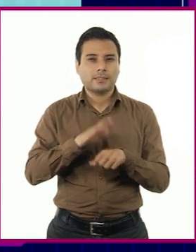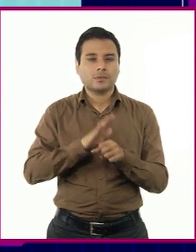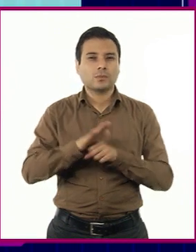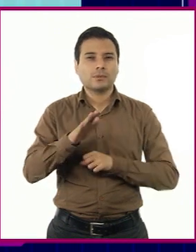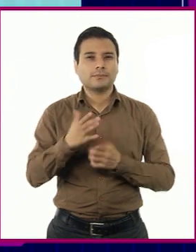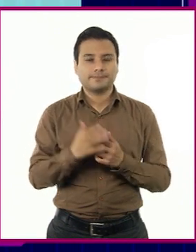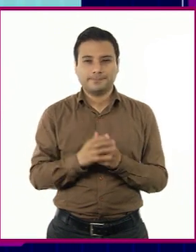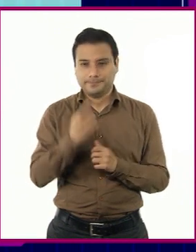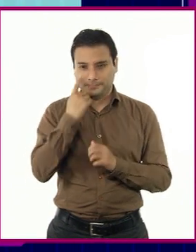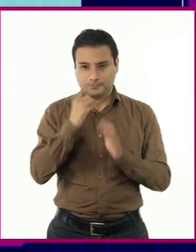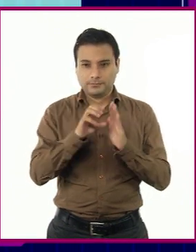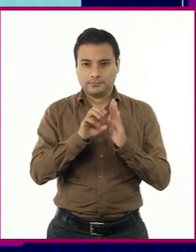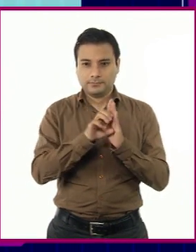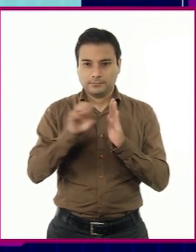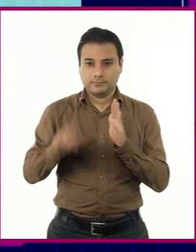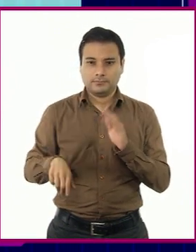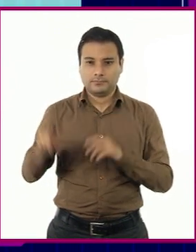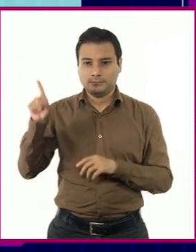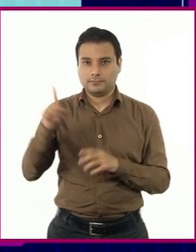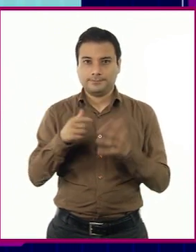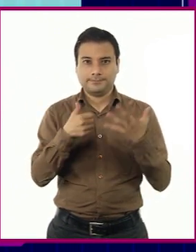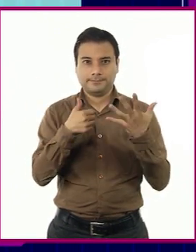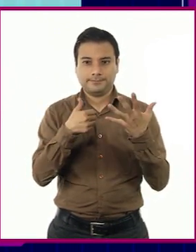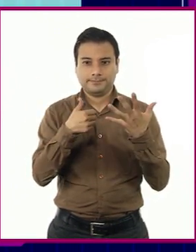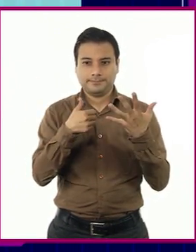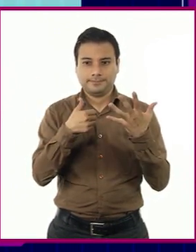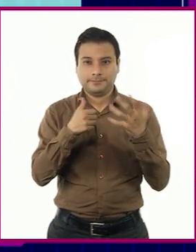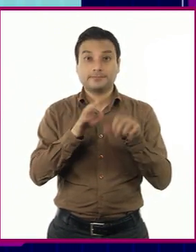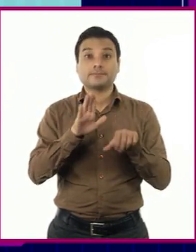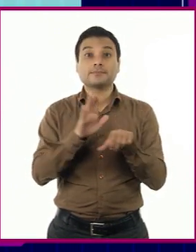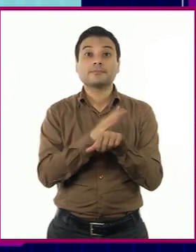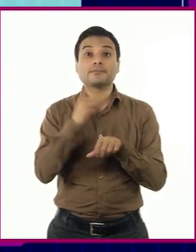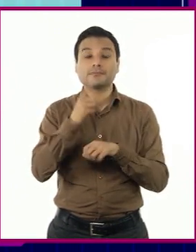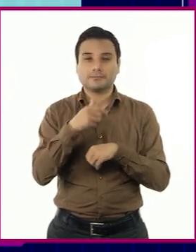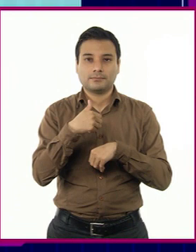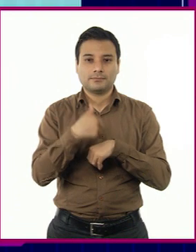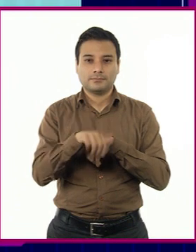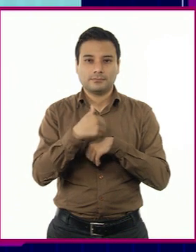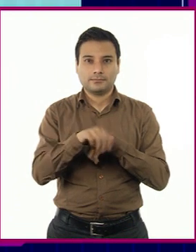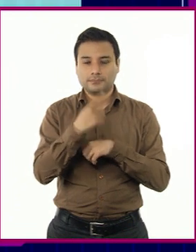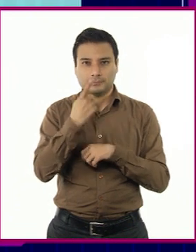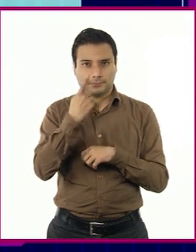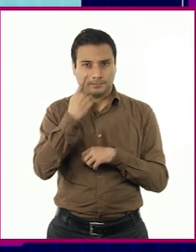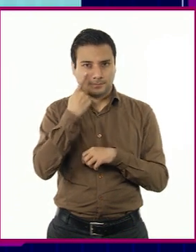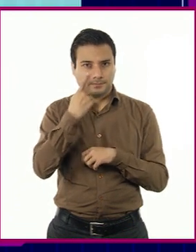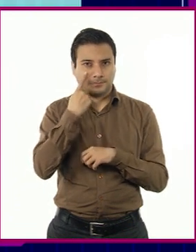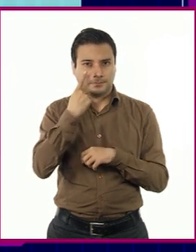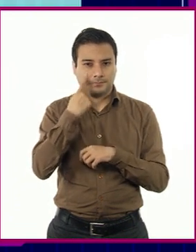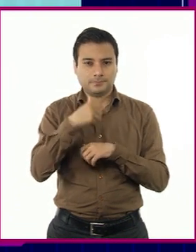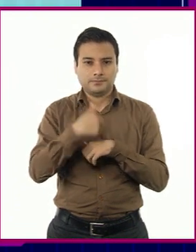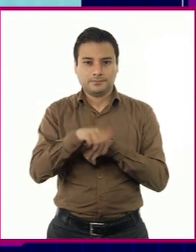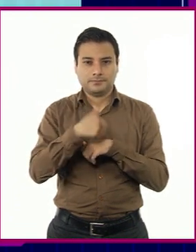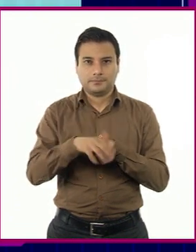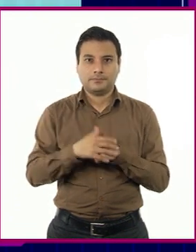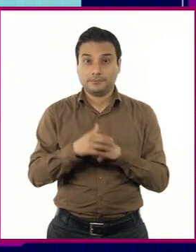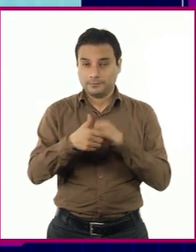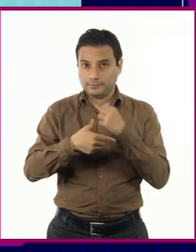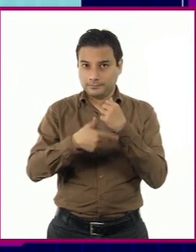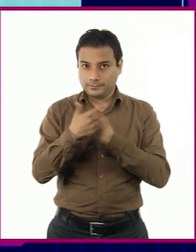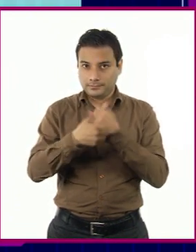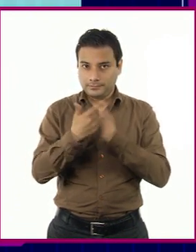nuestro ejemplo es 6, porque es el dato de mayor frecuencia, es decir, aparece 12